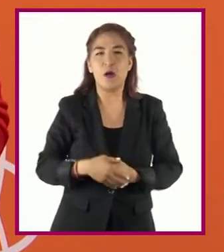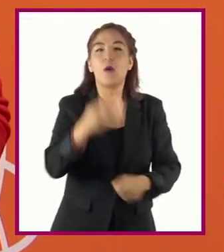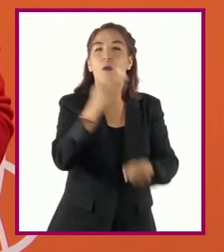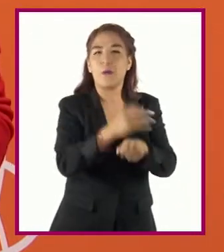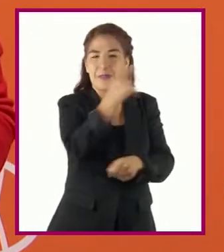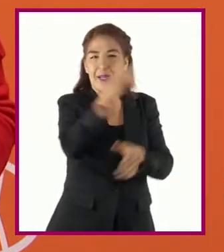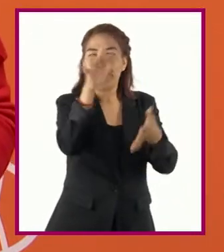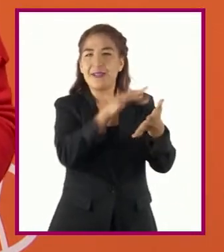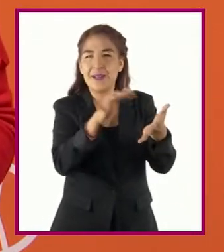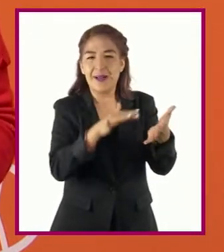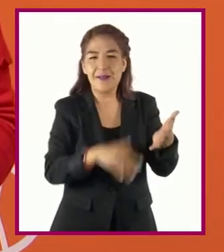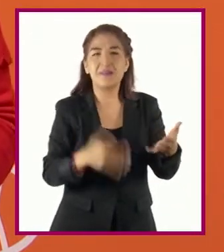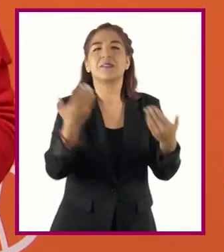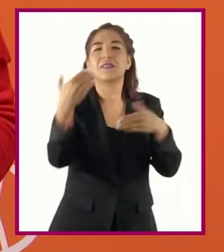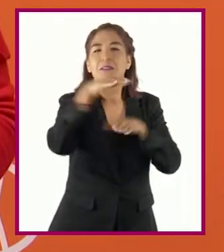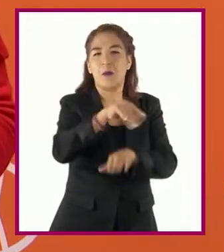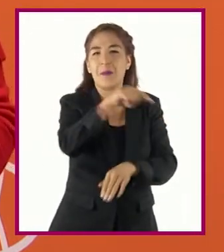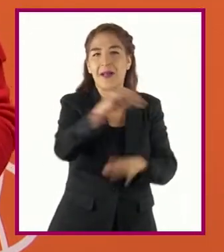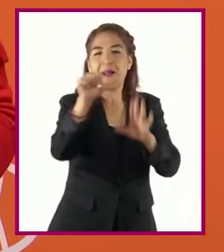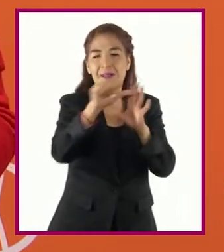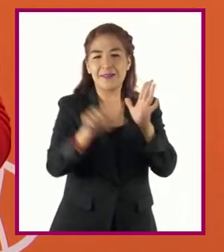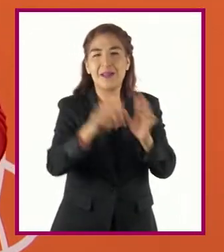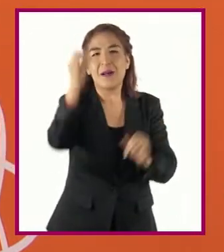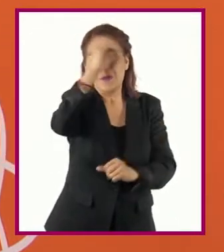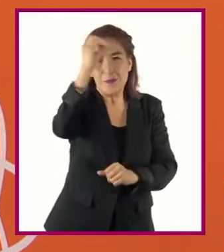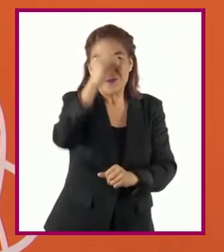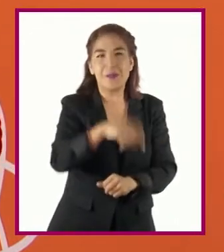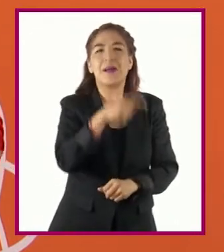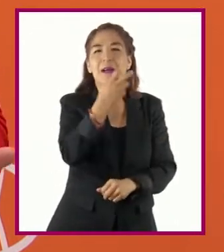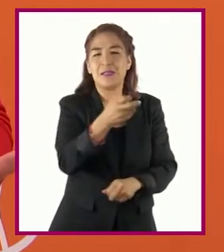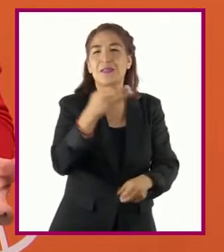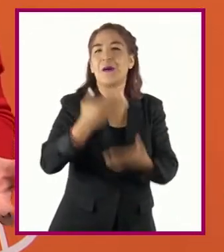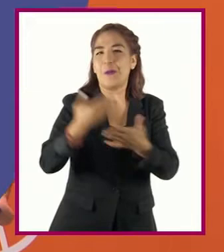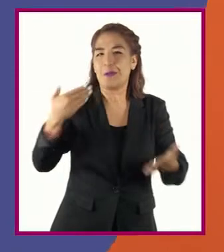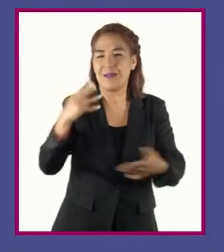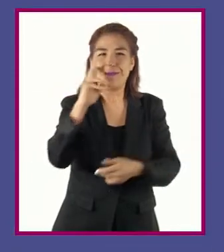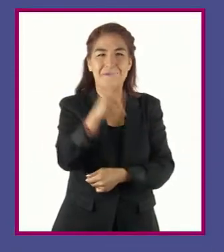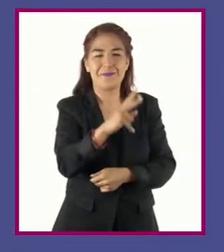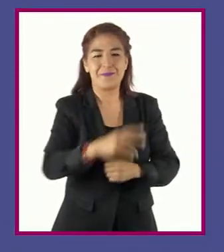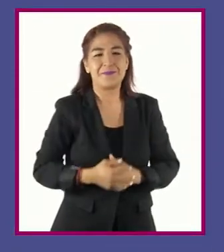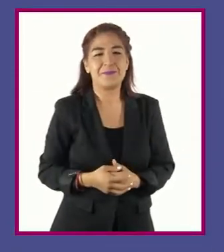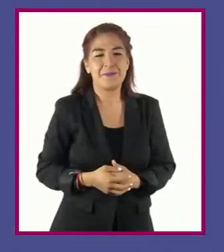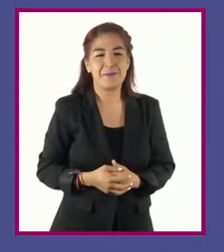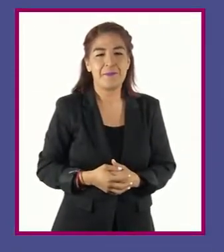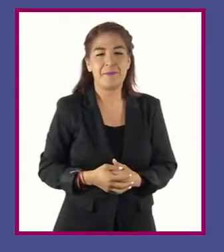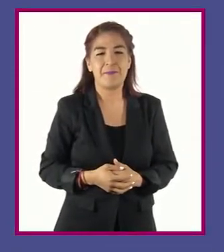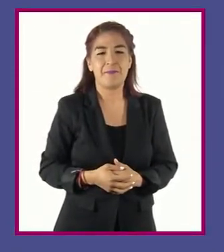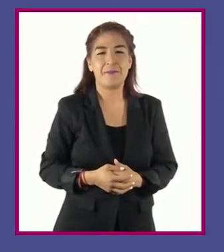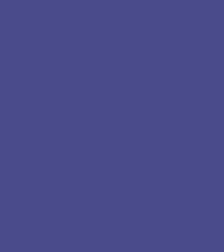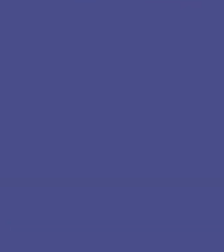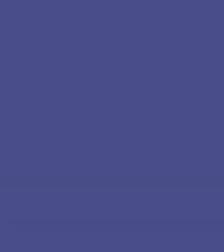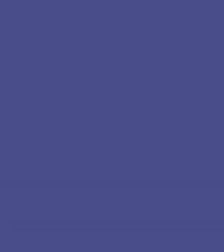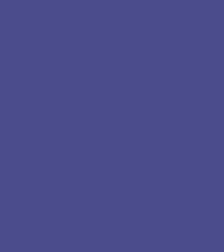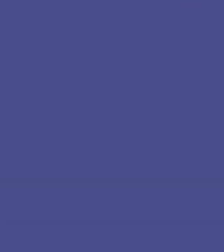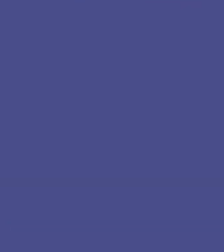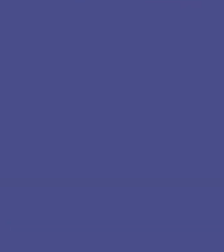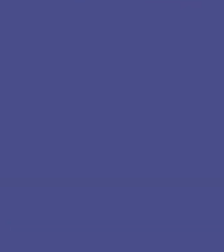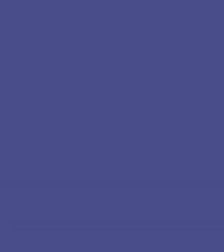Leamos un fragmento más del artículo de opinión que estábamos trabajando. Ajá. La